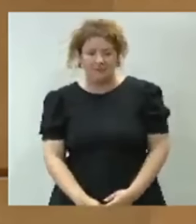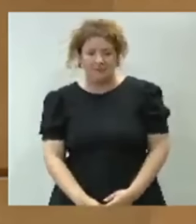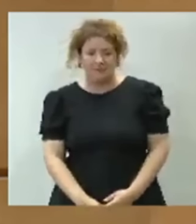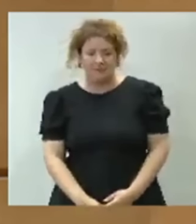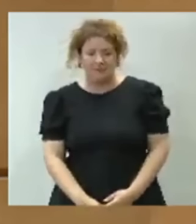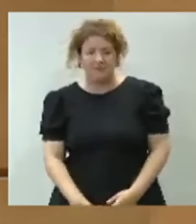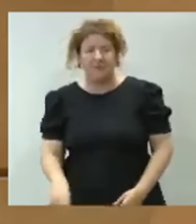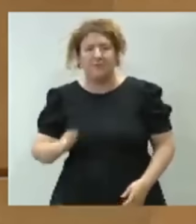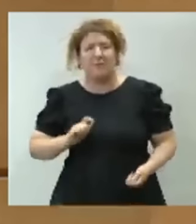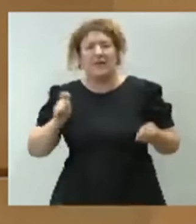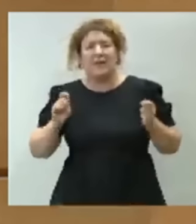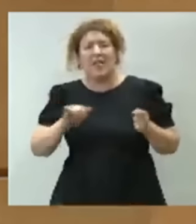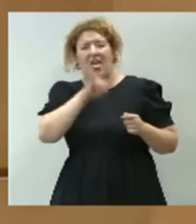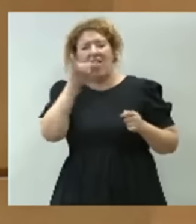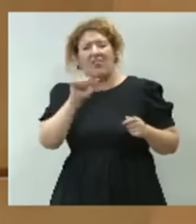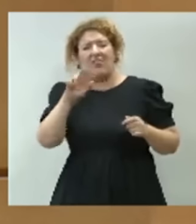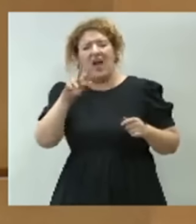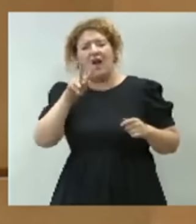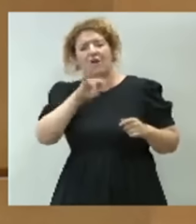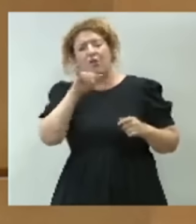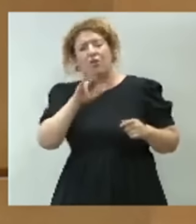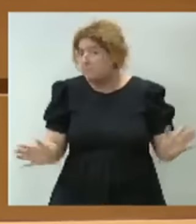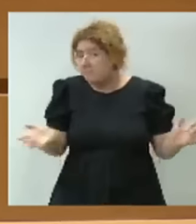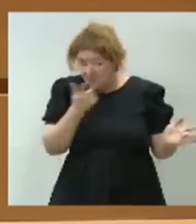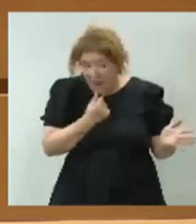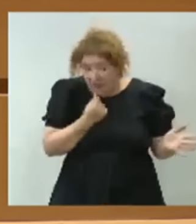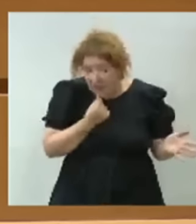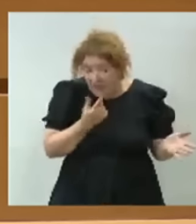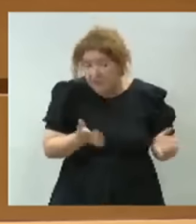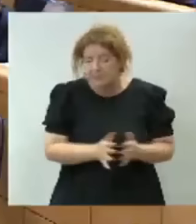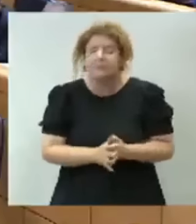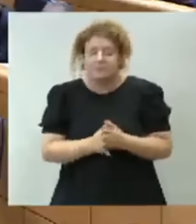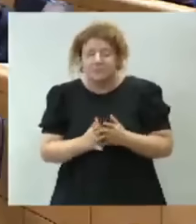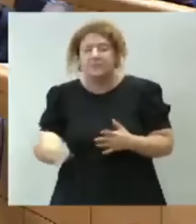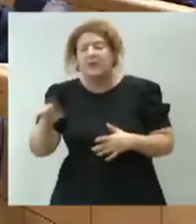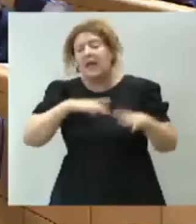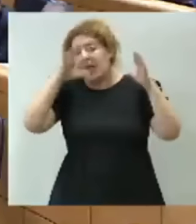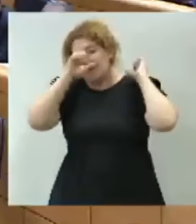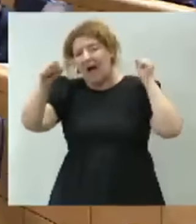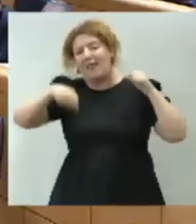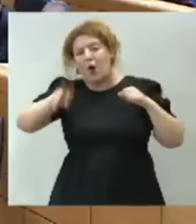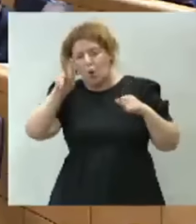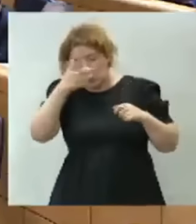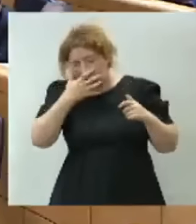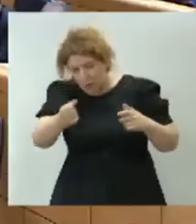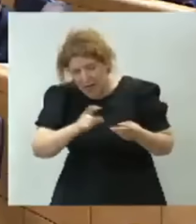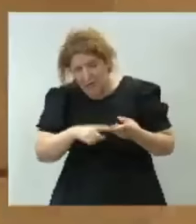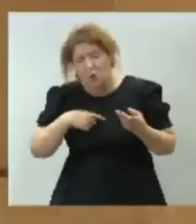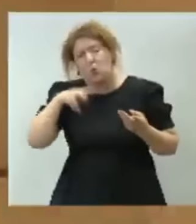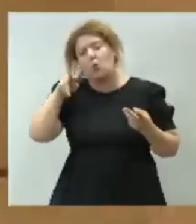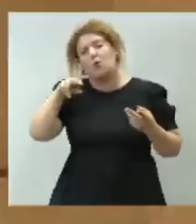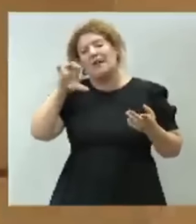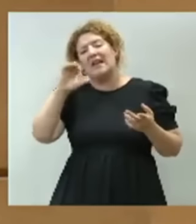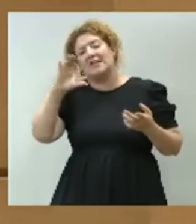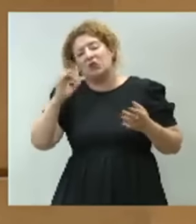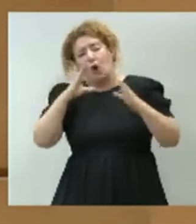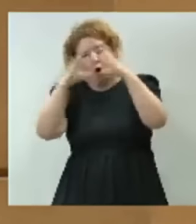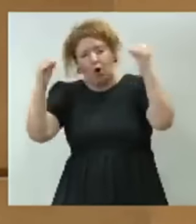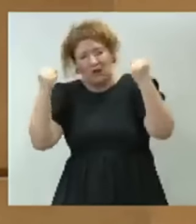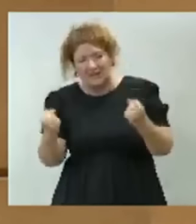Hipódromo de la Zarzuela, Partido Socialista. Embajada de la ONU, Partido Socialista. Embajada de la UNESCO, Partido